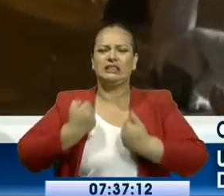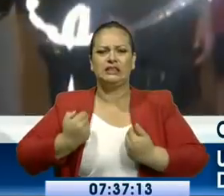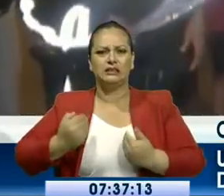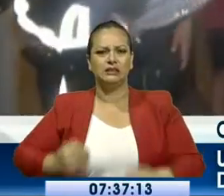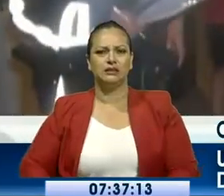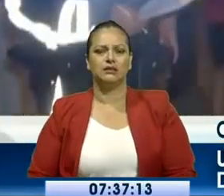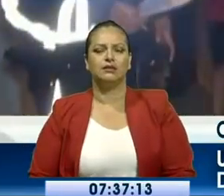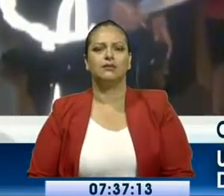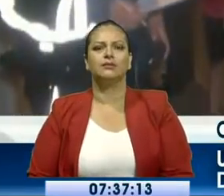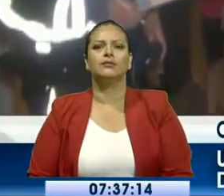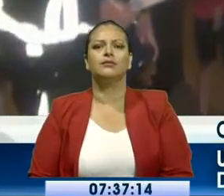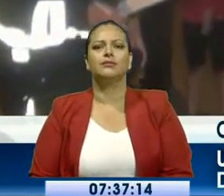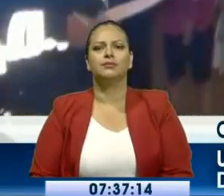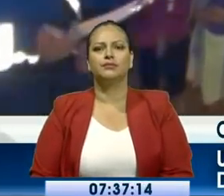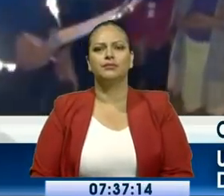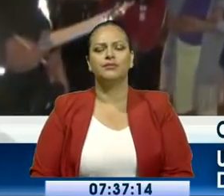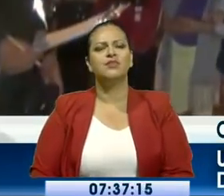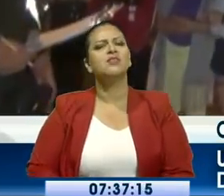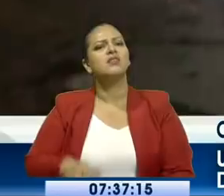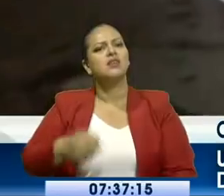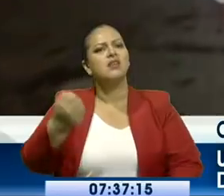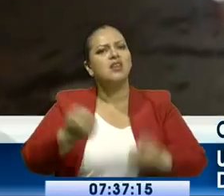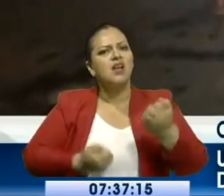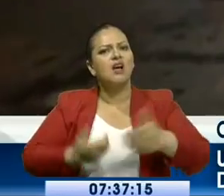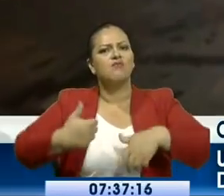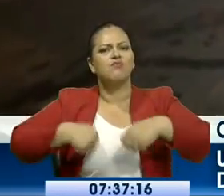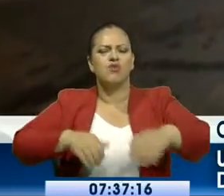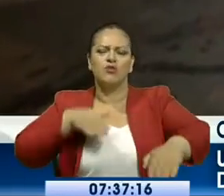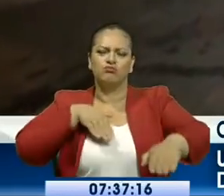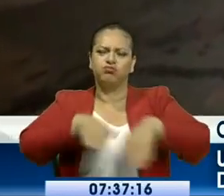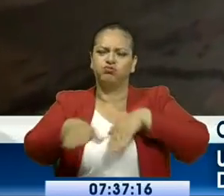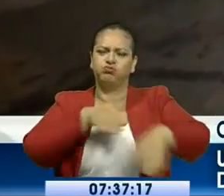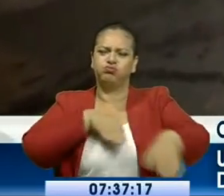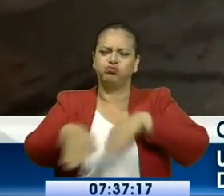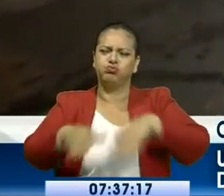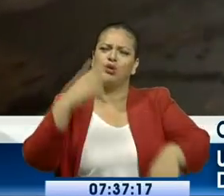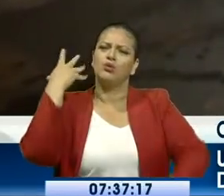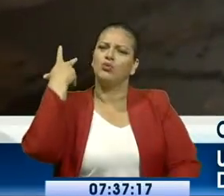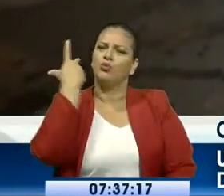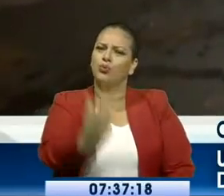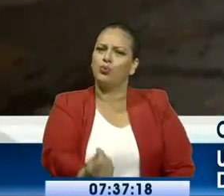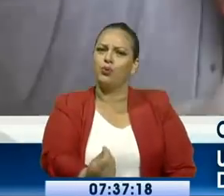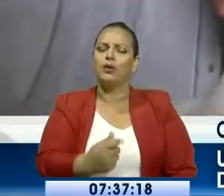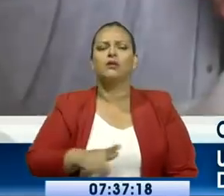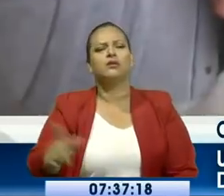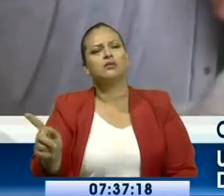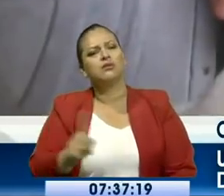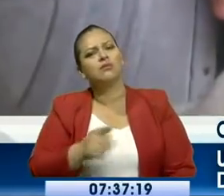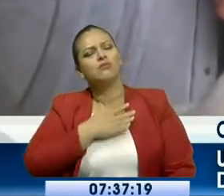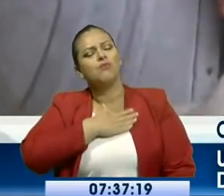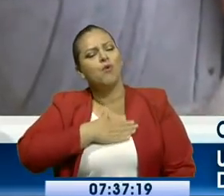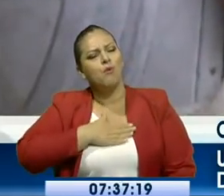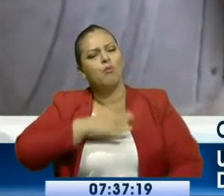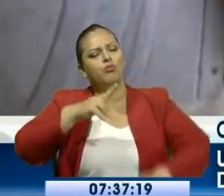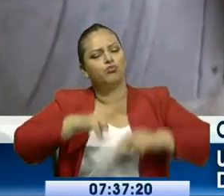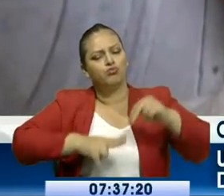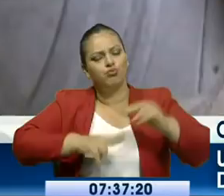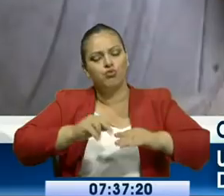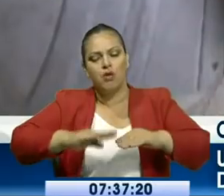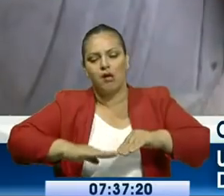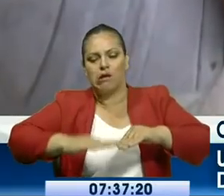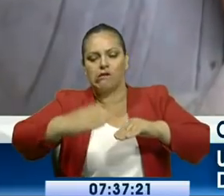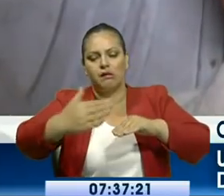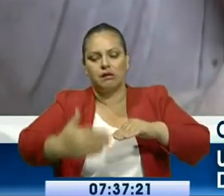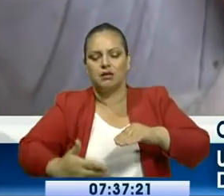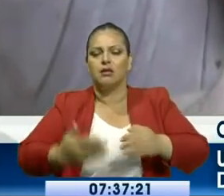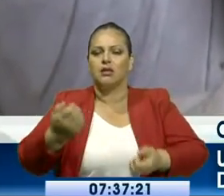que se construyan rompevelocidades en la zona, pues temen que por la imprudencia se produzcan más accidentes. Los semáforos no se respetan.